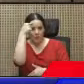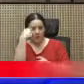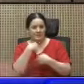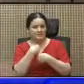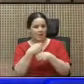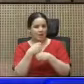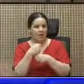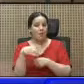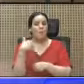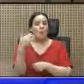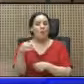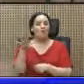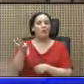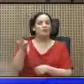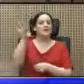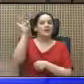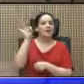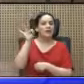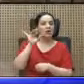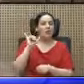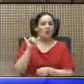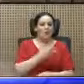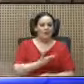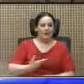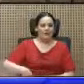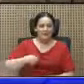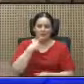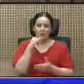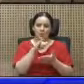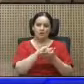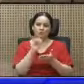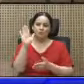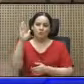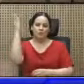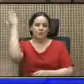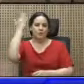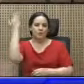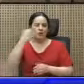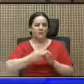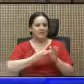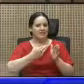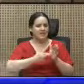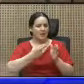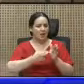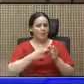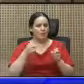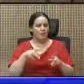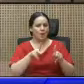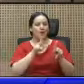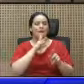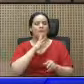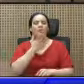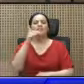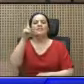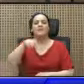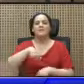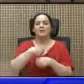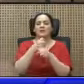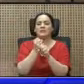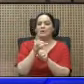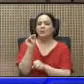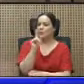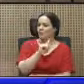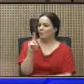se es electo? Digo esto porque en su discurso en reiteradas oportunidades habló de lo que se debe de hacer. Y no,